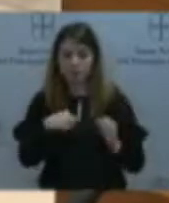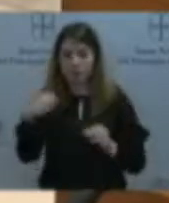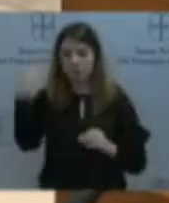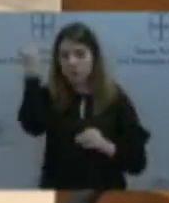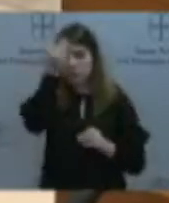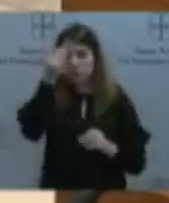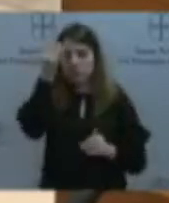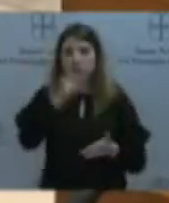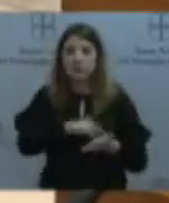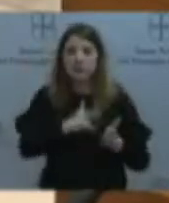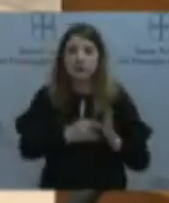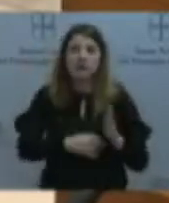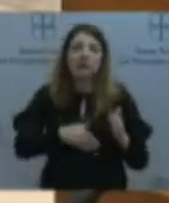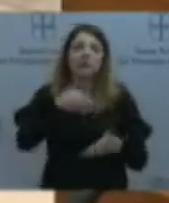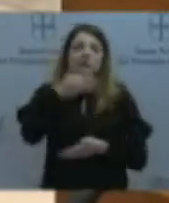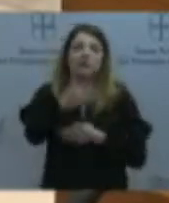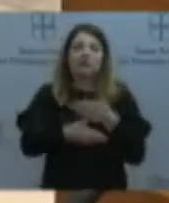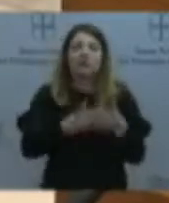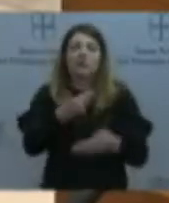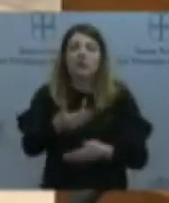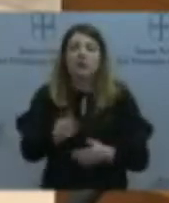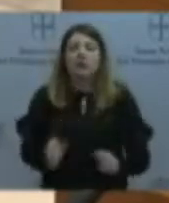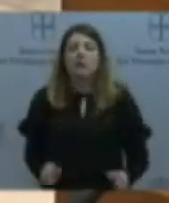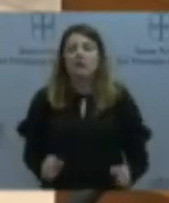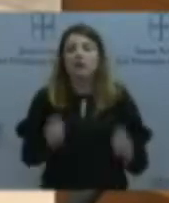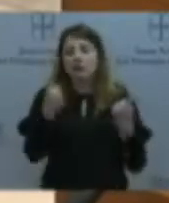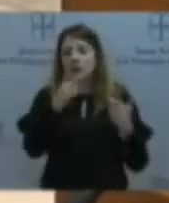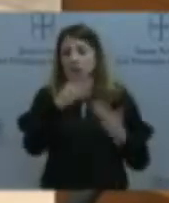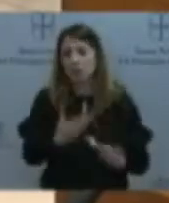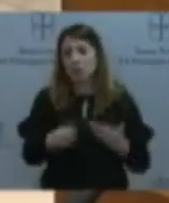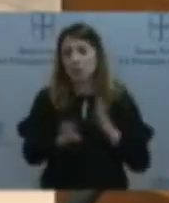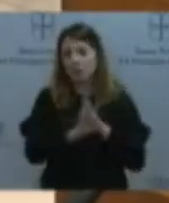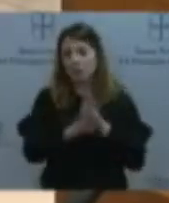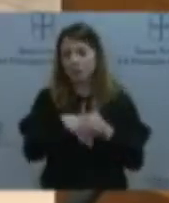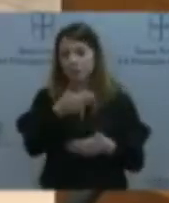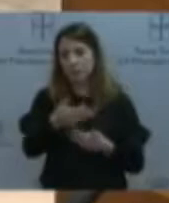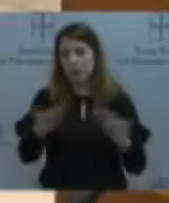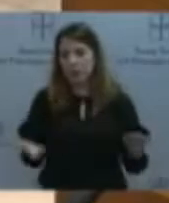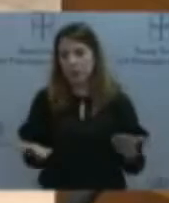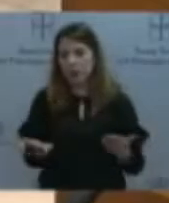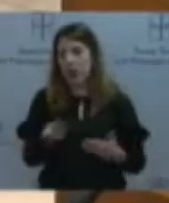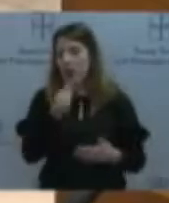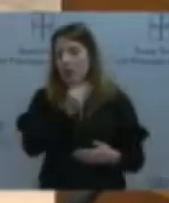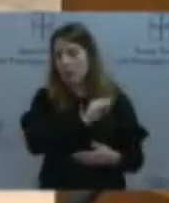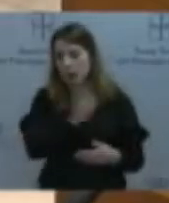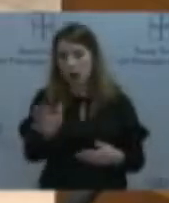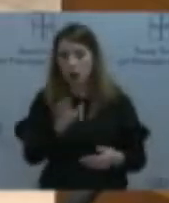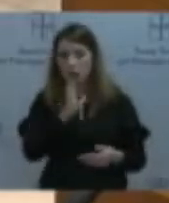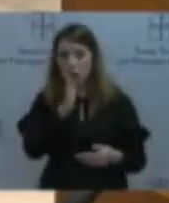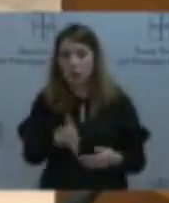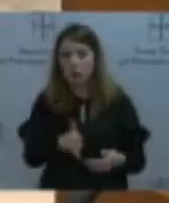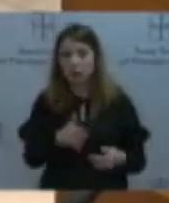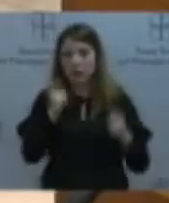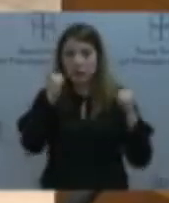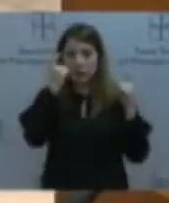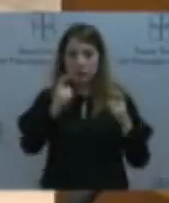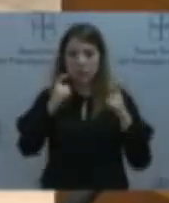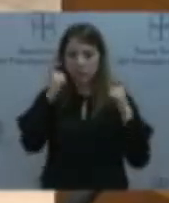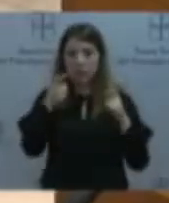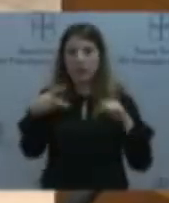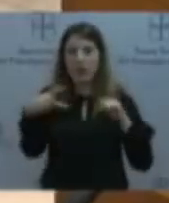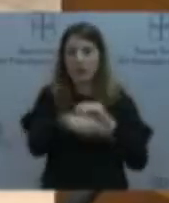está vigente en este momento es el mejor posible para tratar de evitar, tratar de garantizar que